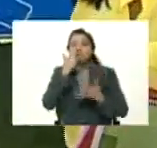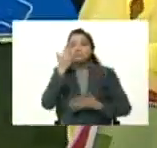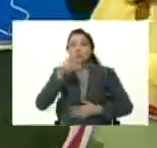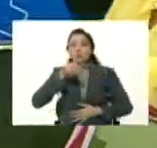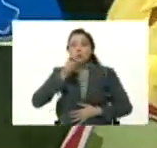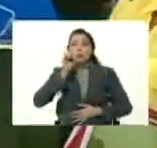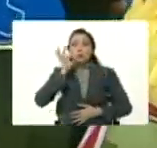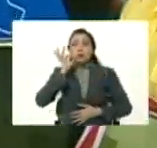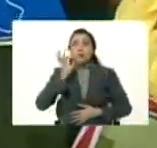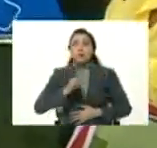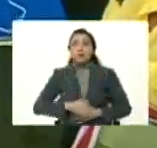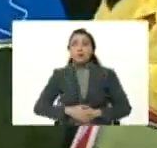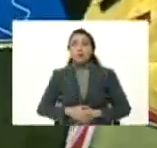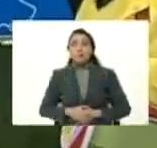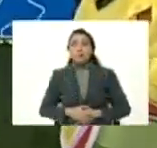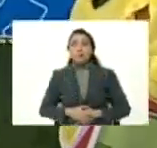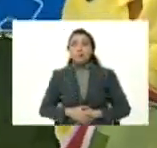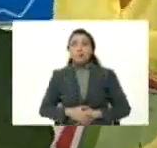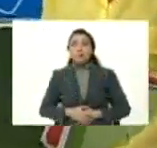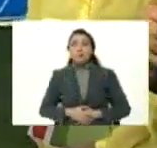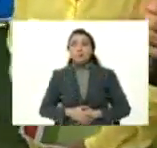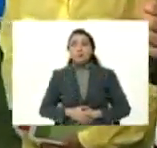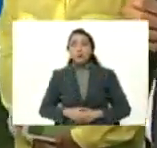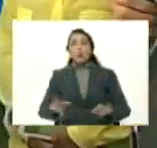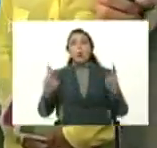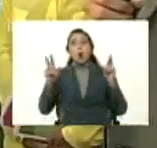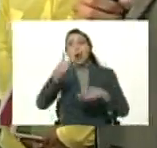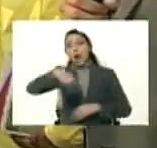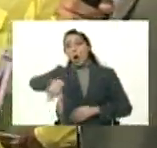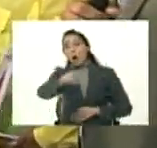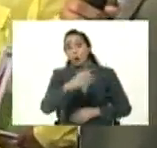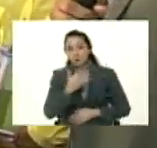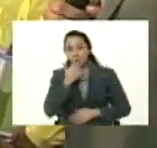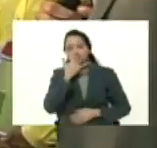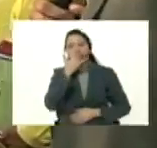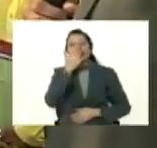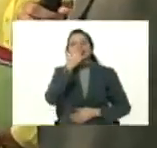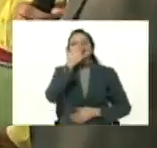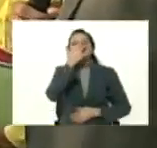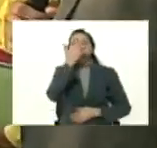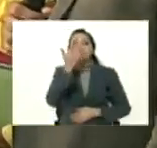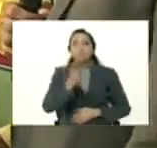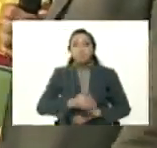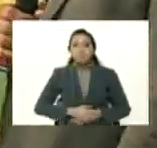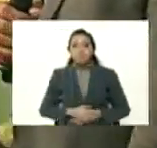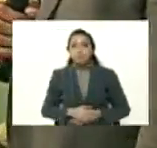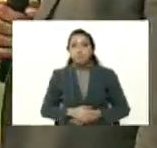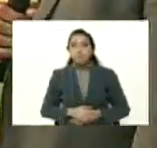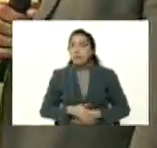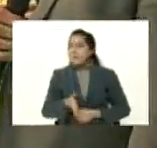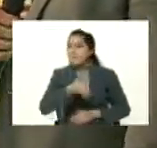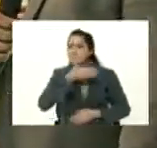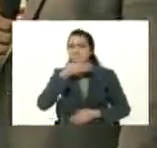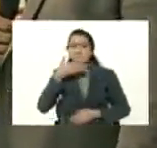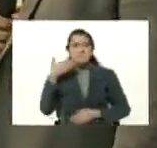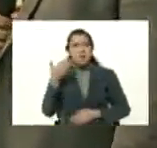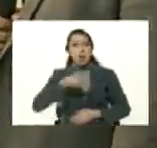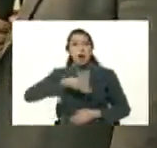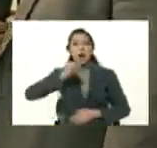sociales y la radio le pudiera llegar este aroma de café. Este es el mejor café del mundo, el